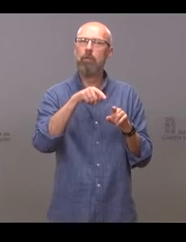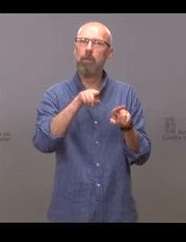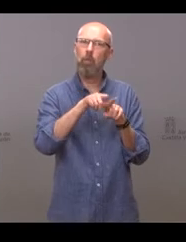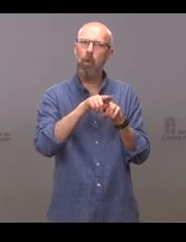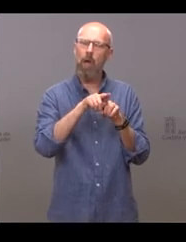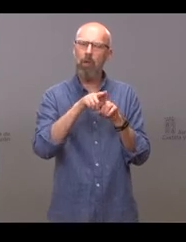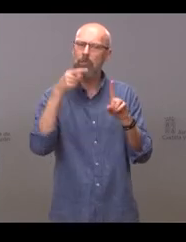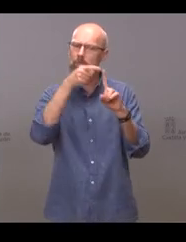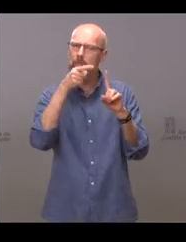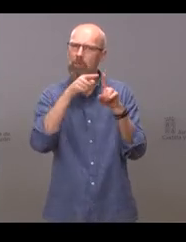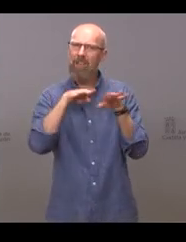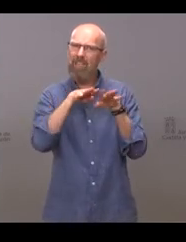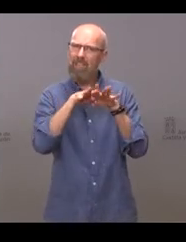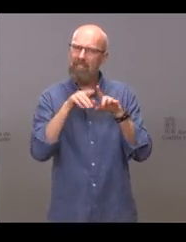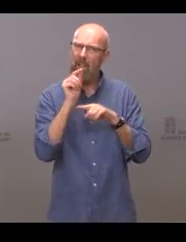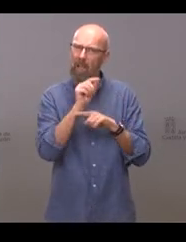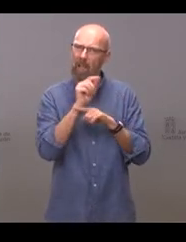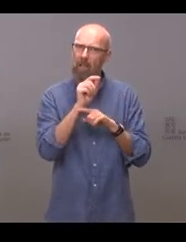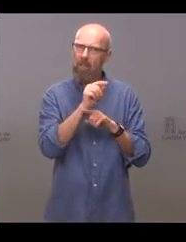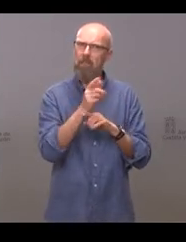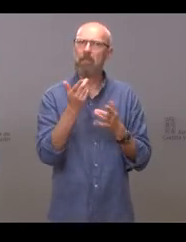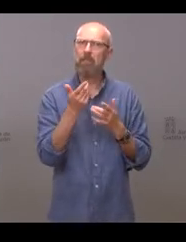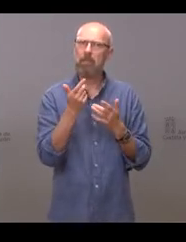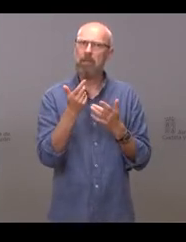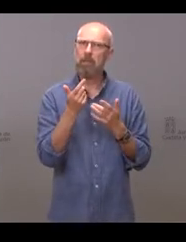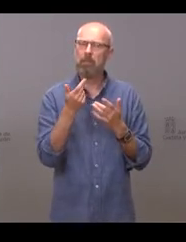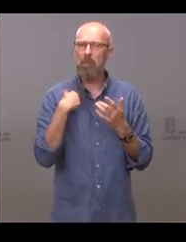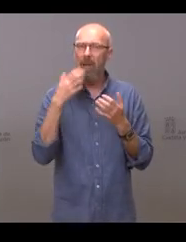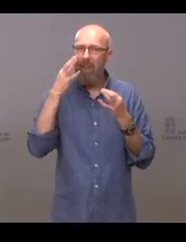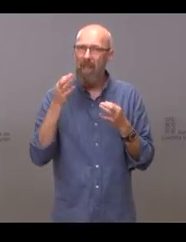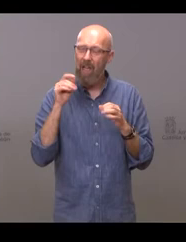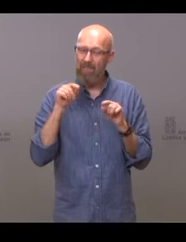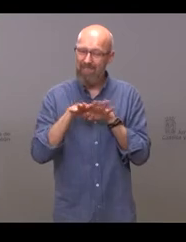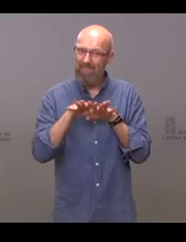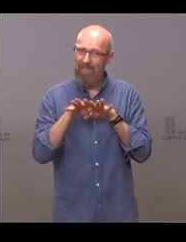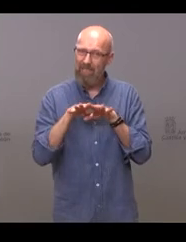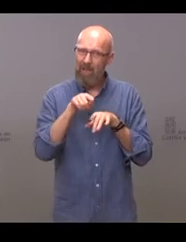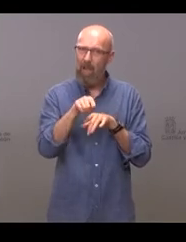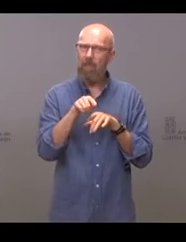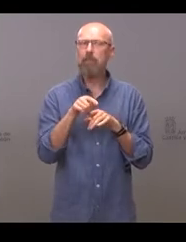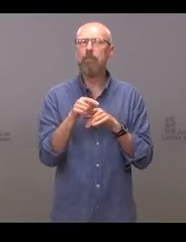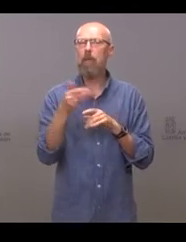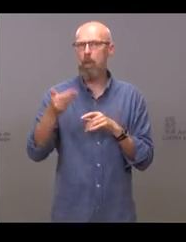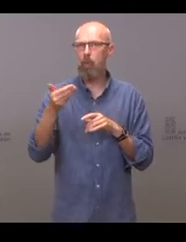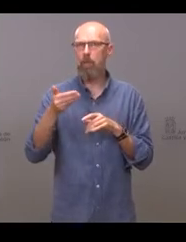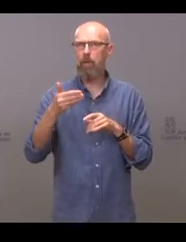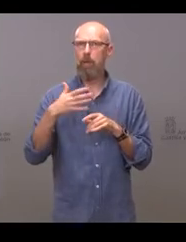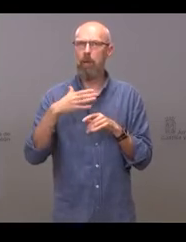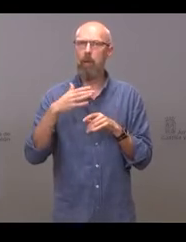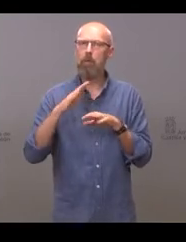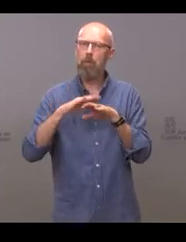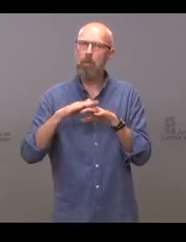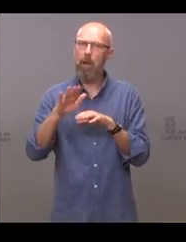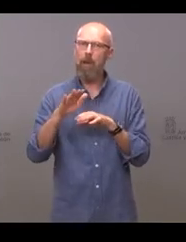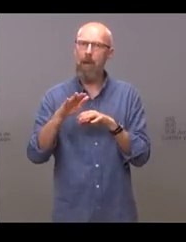las críticas que ha habido y que realmente han sido yo creo que extraordinariamente importantes para contener unos focos unos